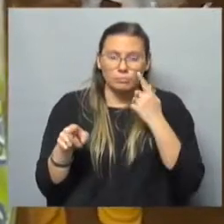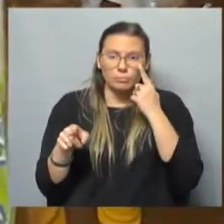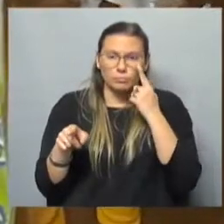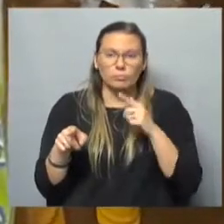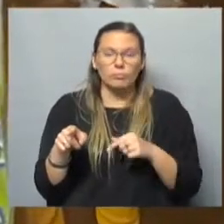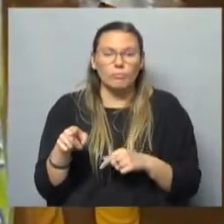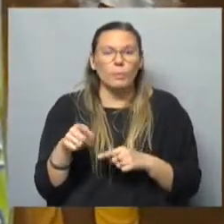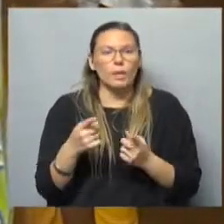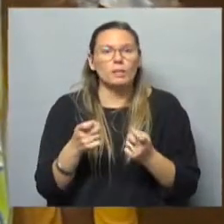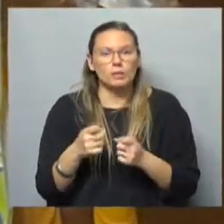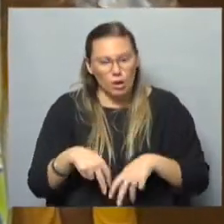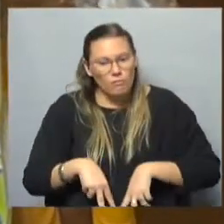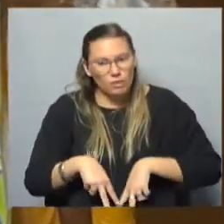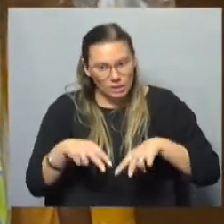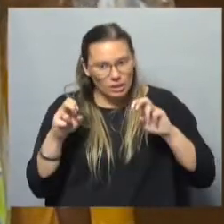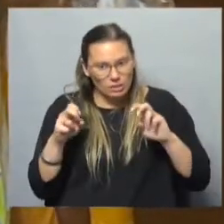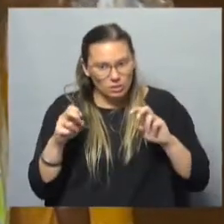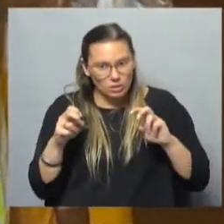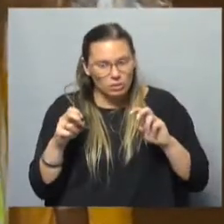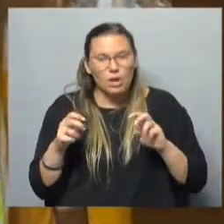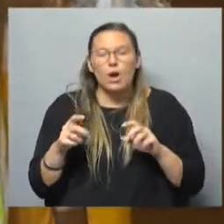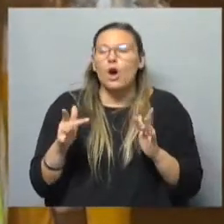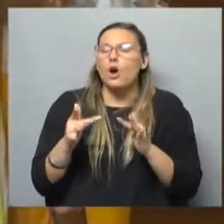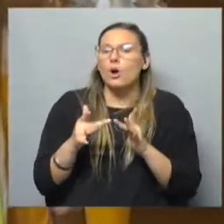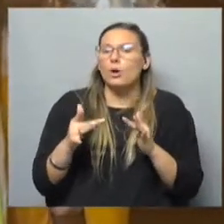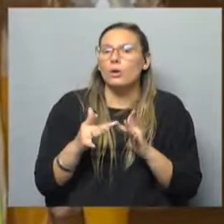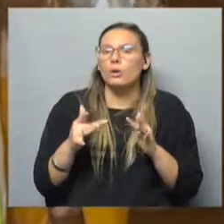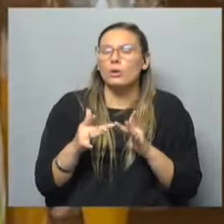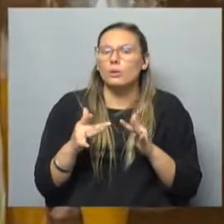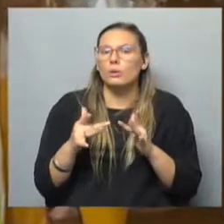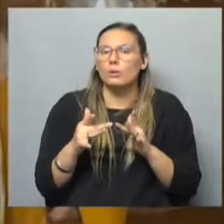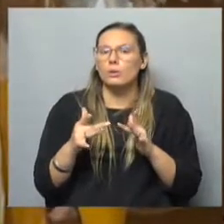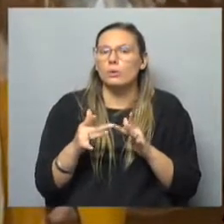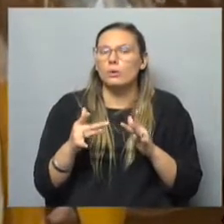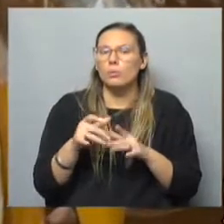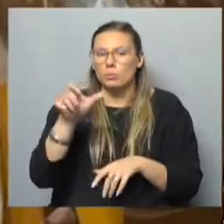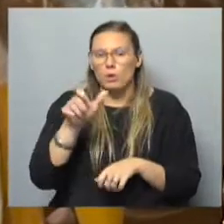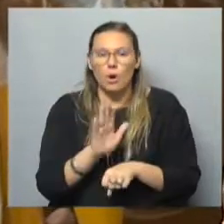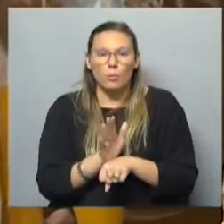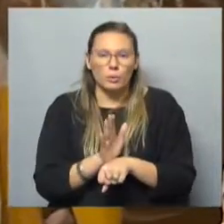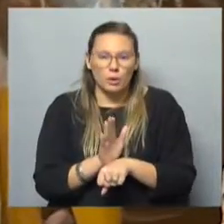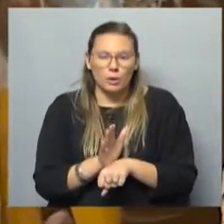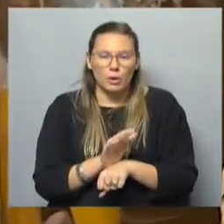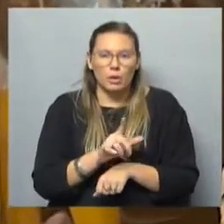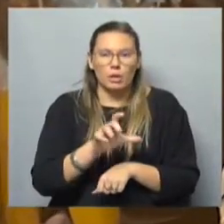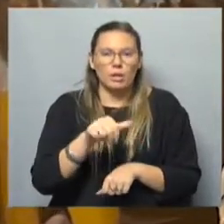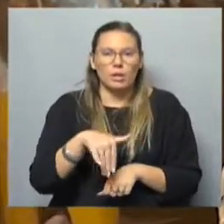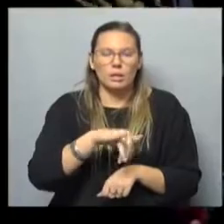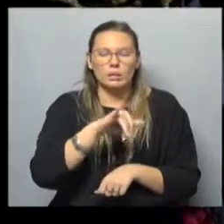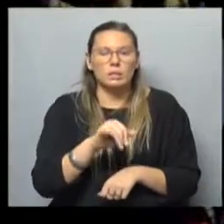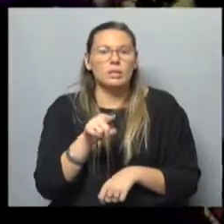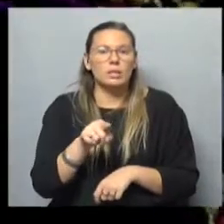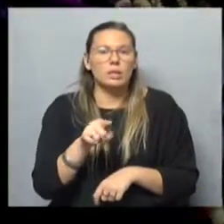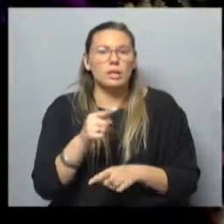ya requirió una investigación. Nos contactamos con unos biólogos, uno de ellos es Javier Lenzi, que